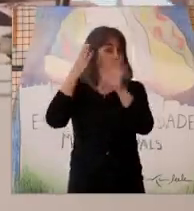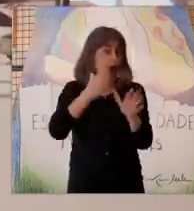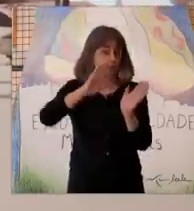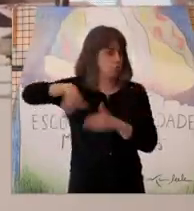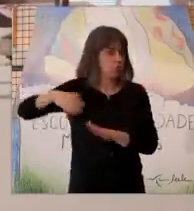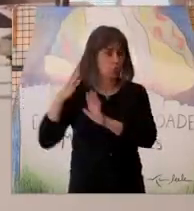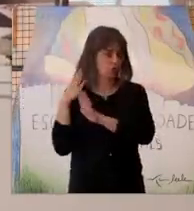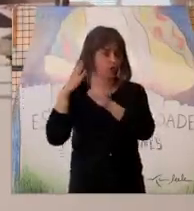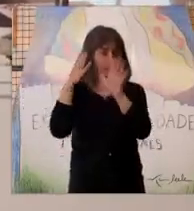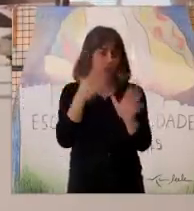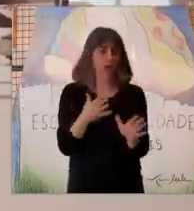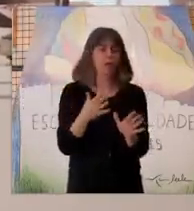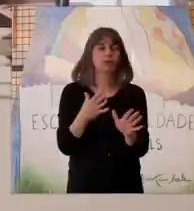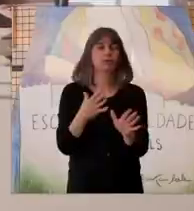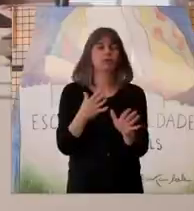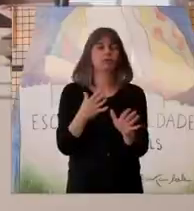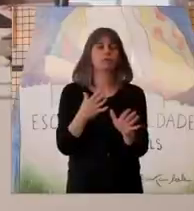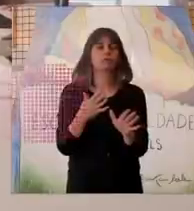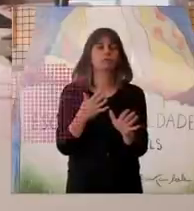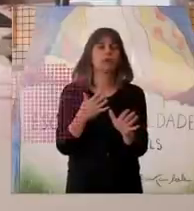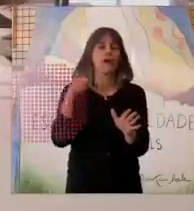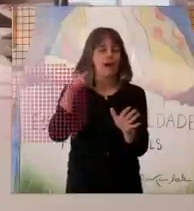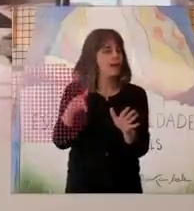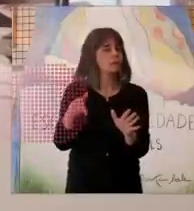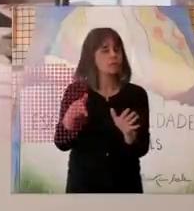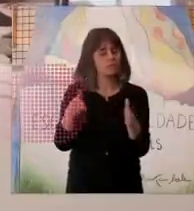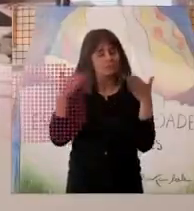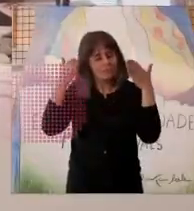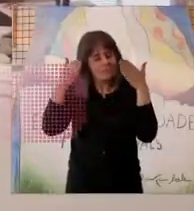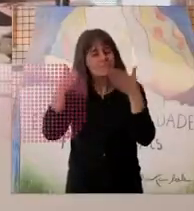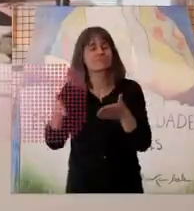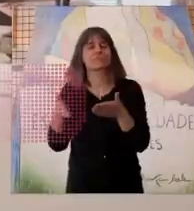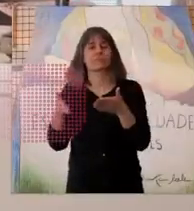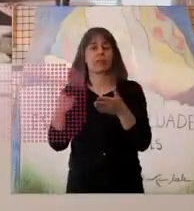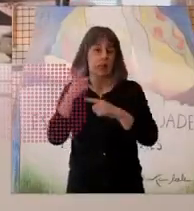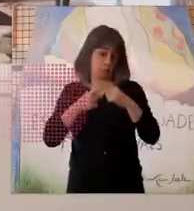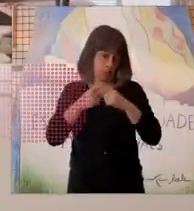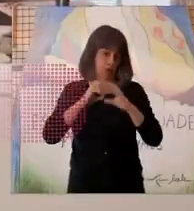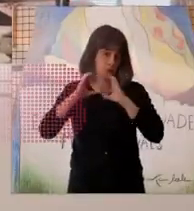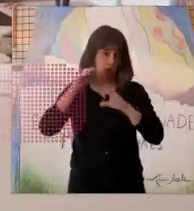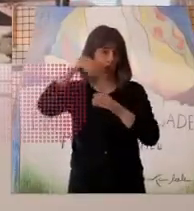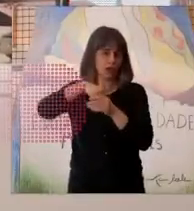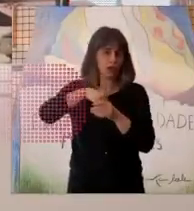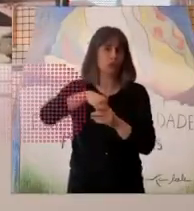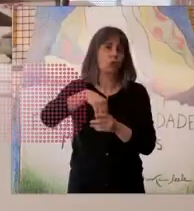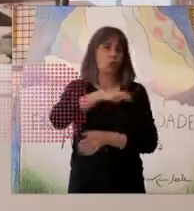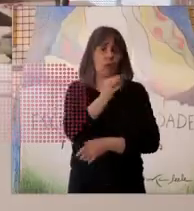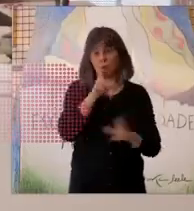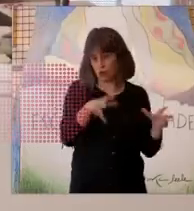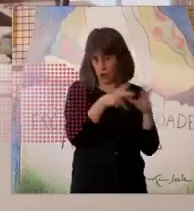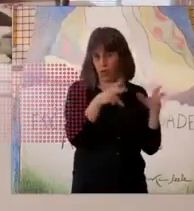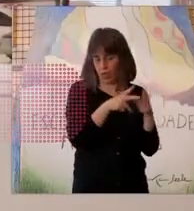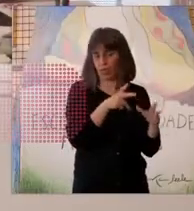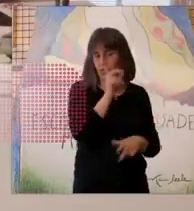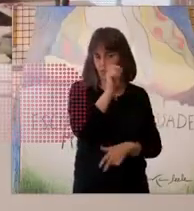más digamos más énfasis se ha hecho no solo en los medios de comunicación sino también socialmente como ha crecido